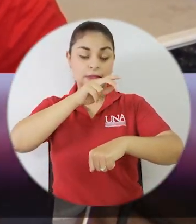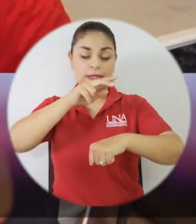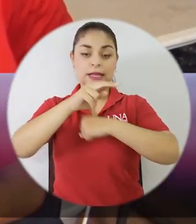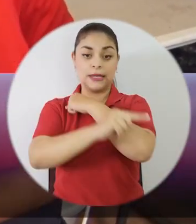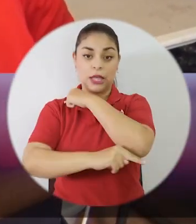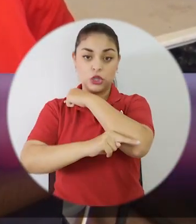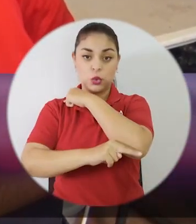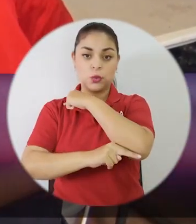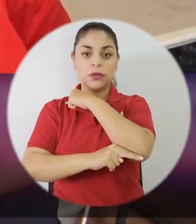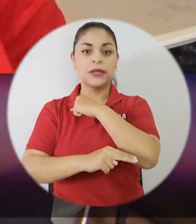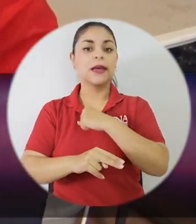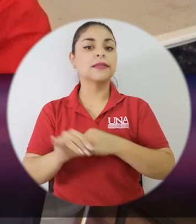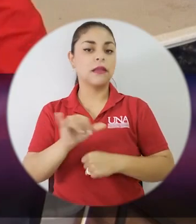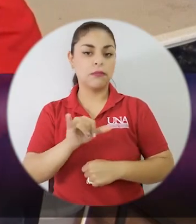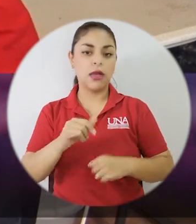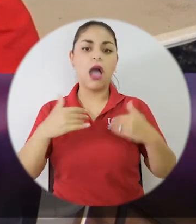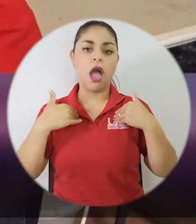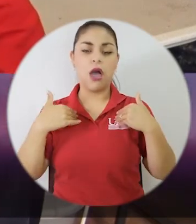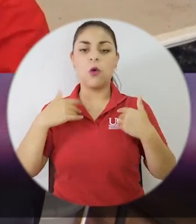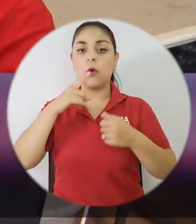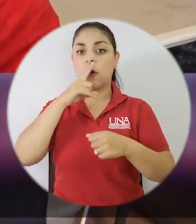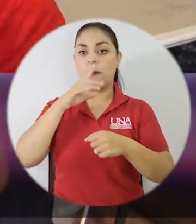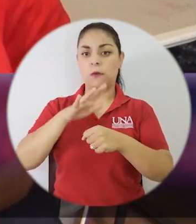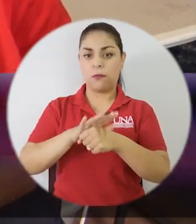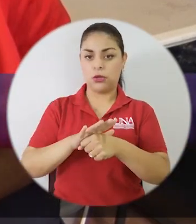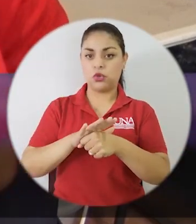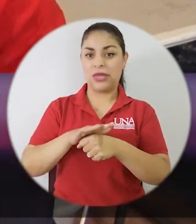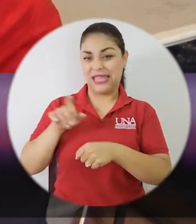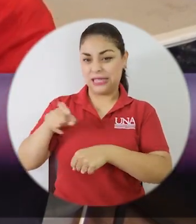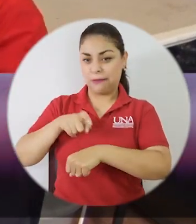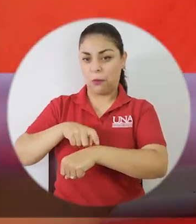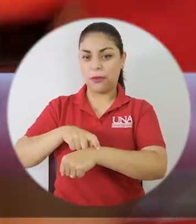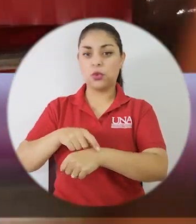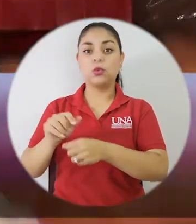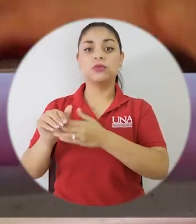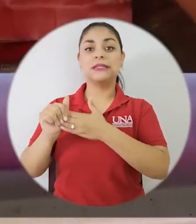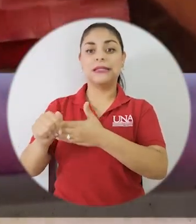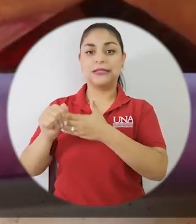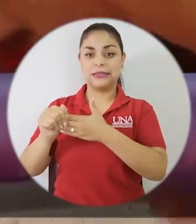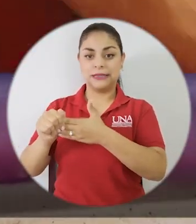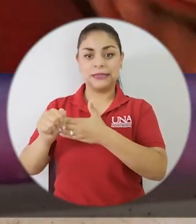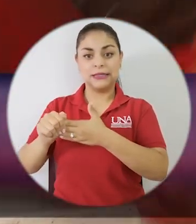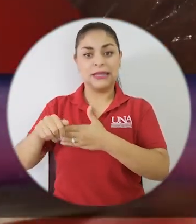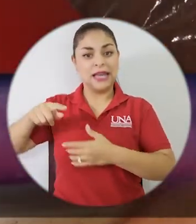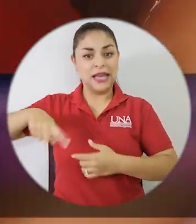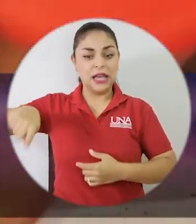también un compromiso de la clase dirigencial de ese momento, ¿verdad?, de la